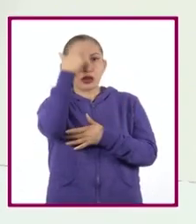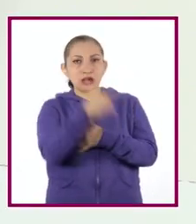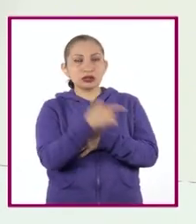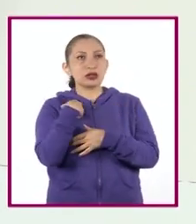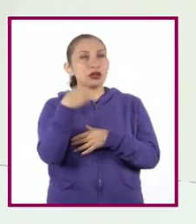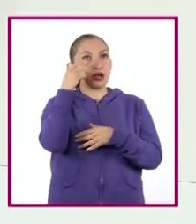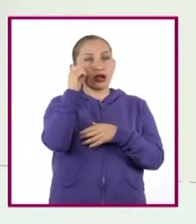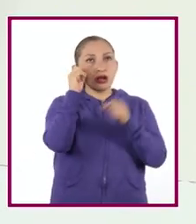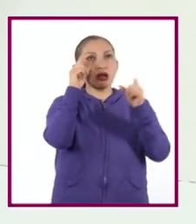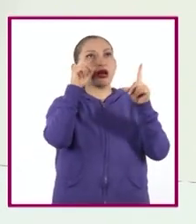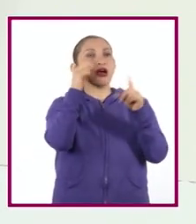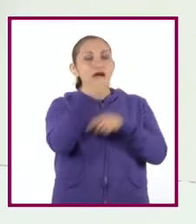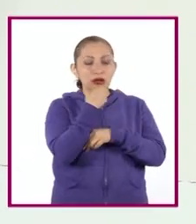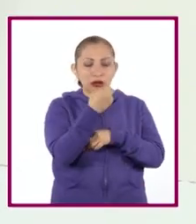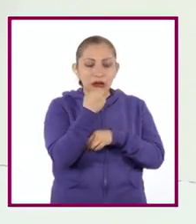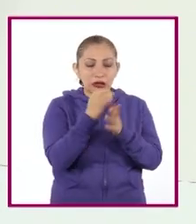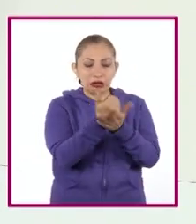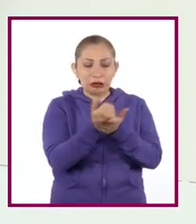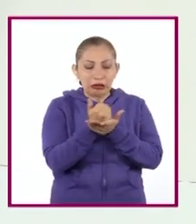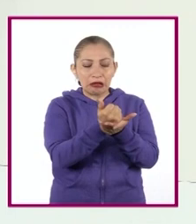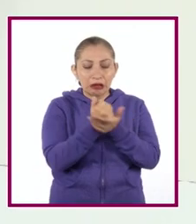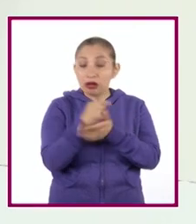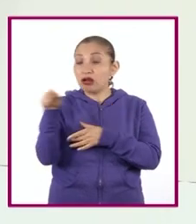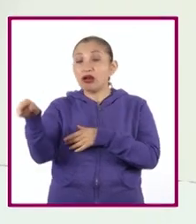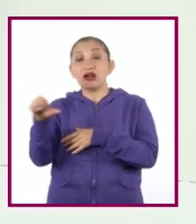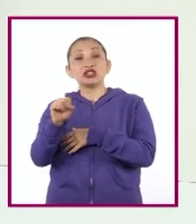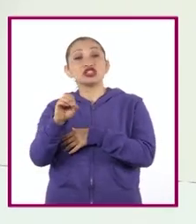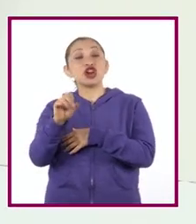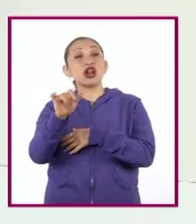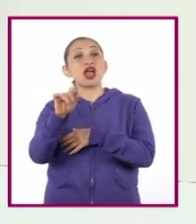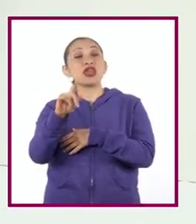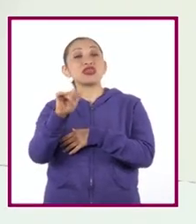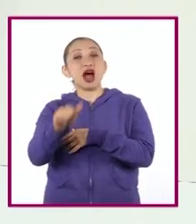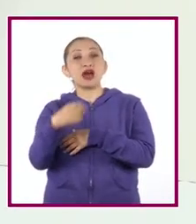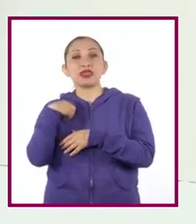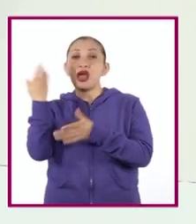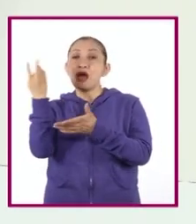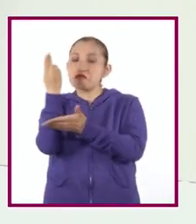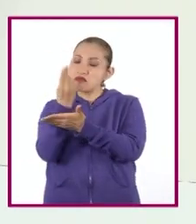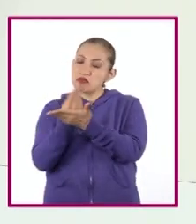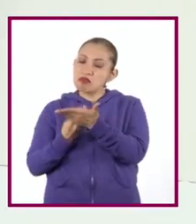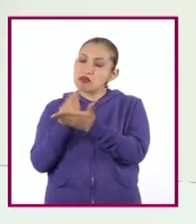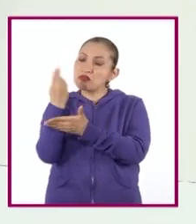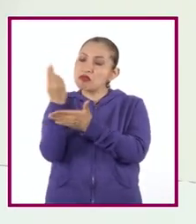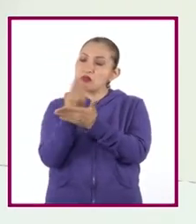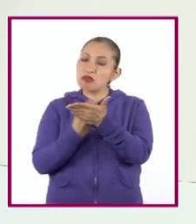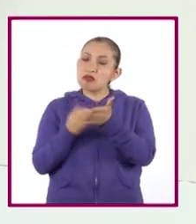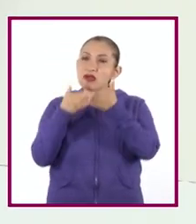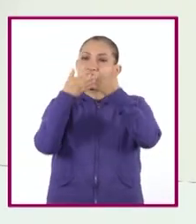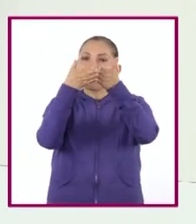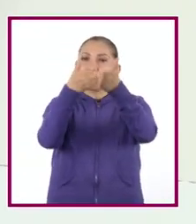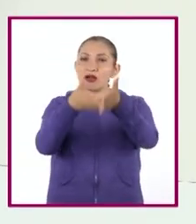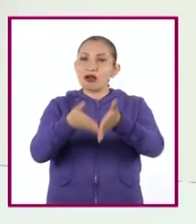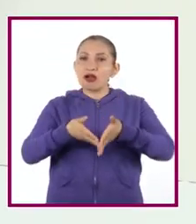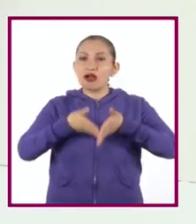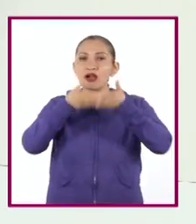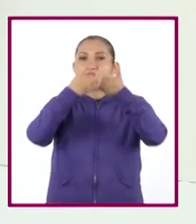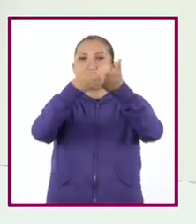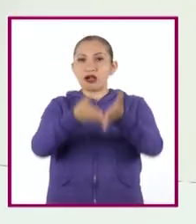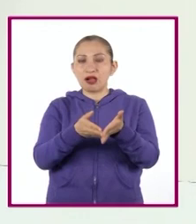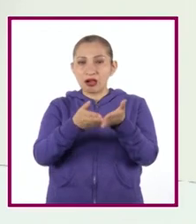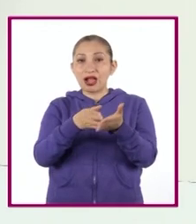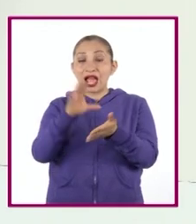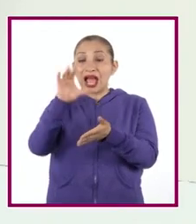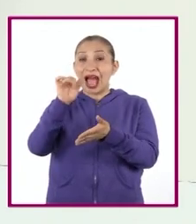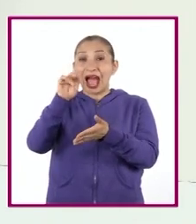vela rezando por su alma, Soledad se la pasó dibujando un barco con un pedazo de